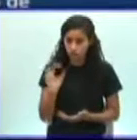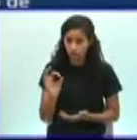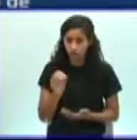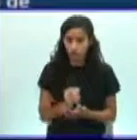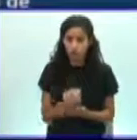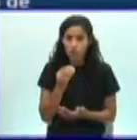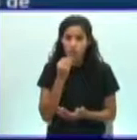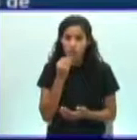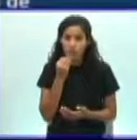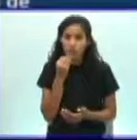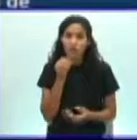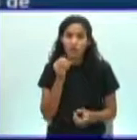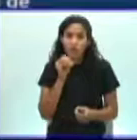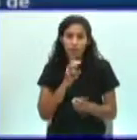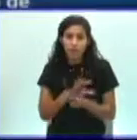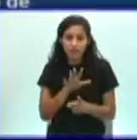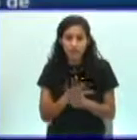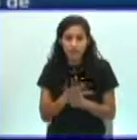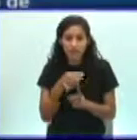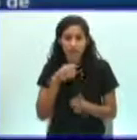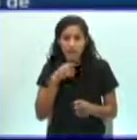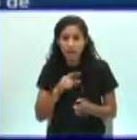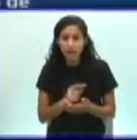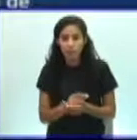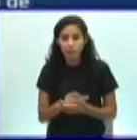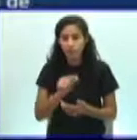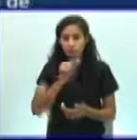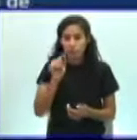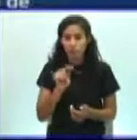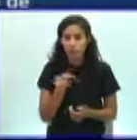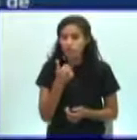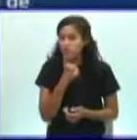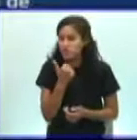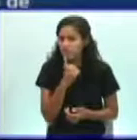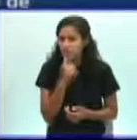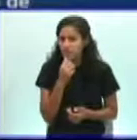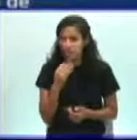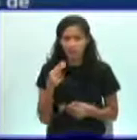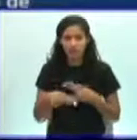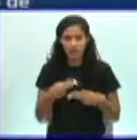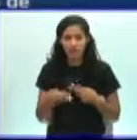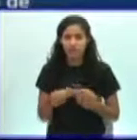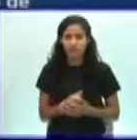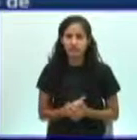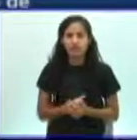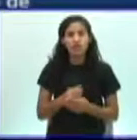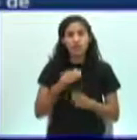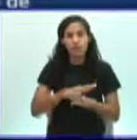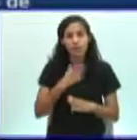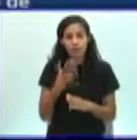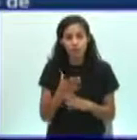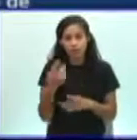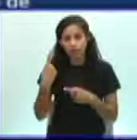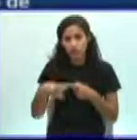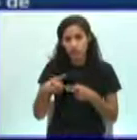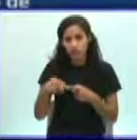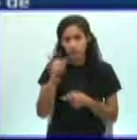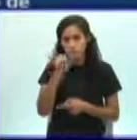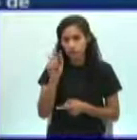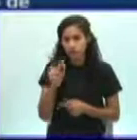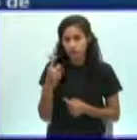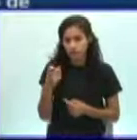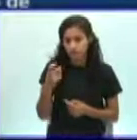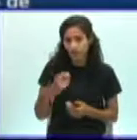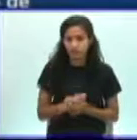Puede iniciarse por el ejercicio que les resulte más fácil y luego el resto. Es